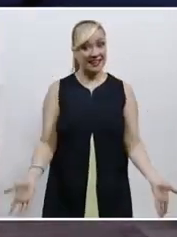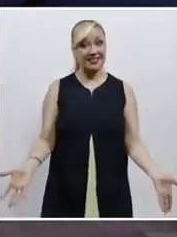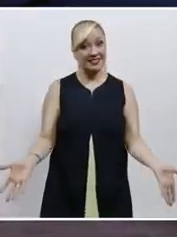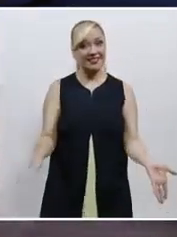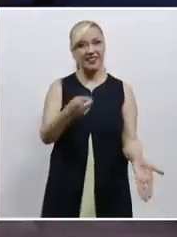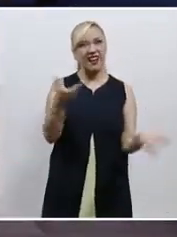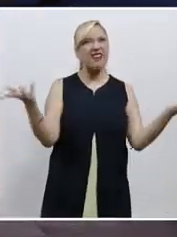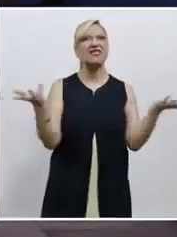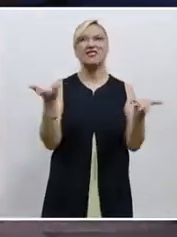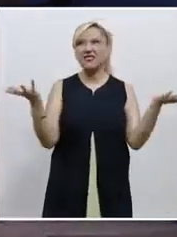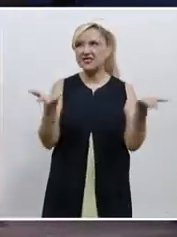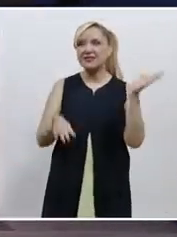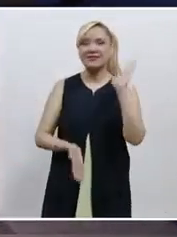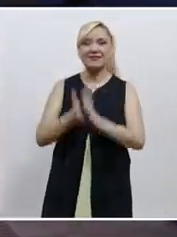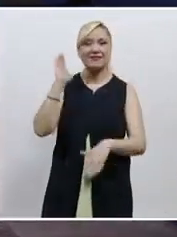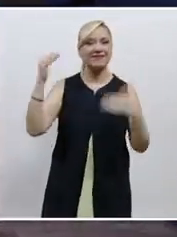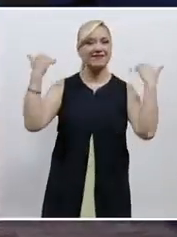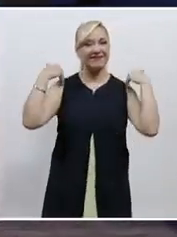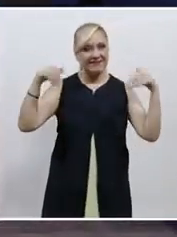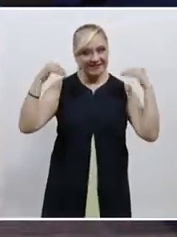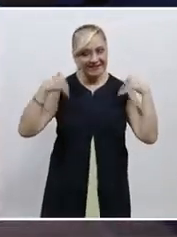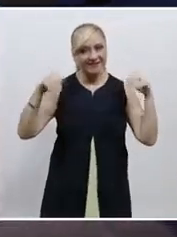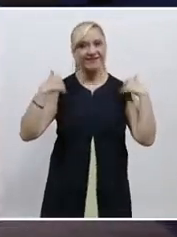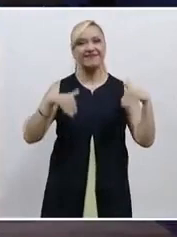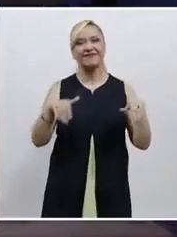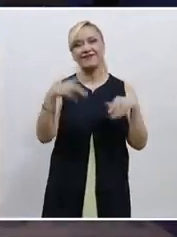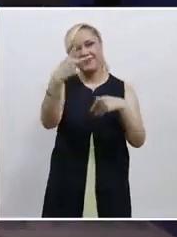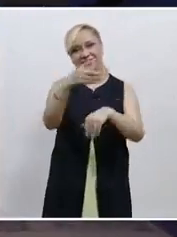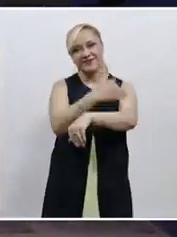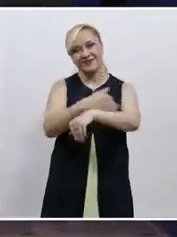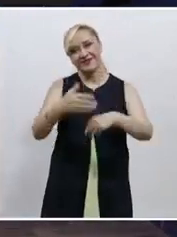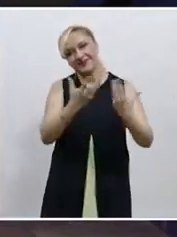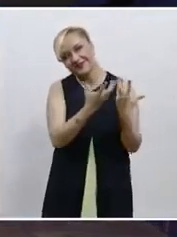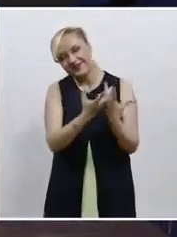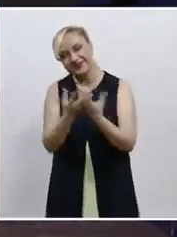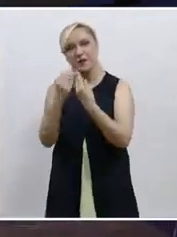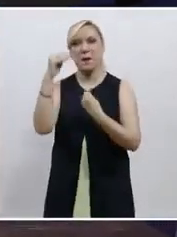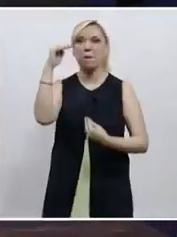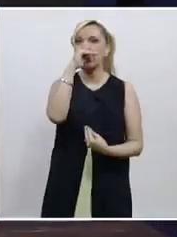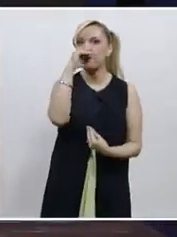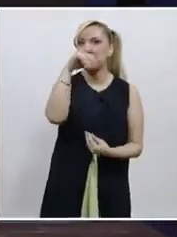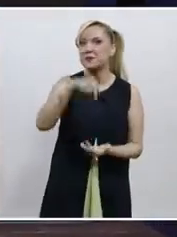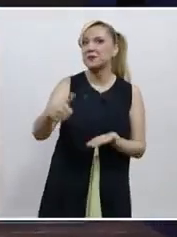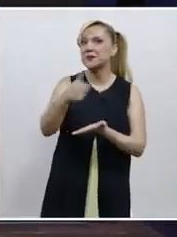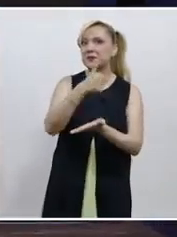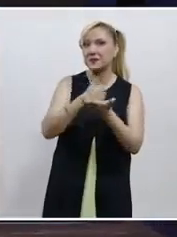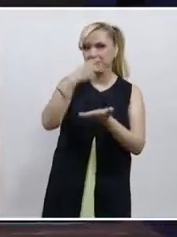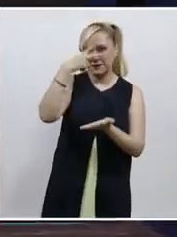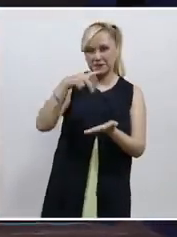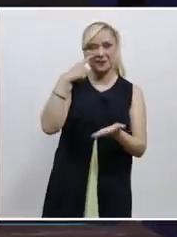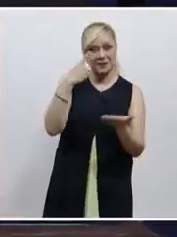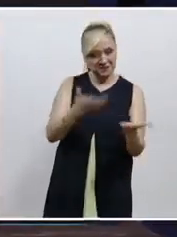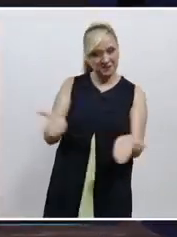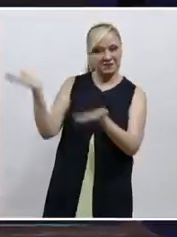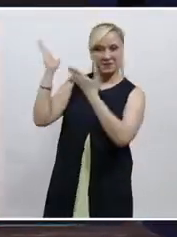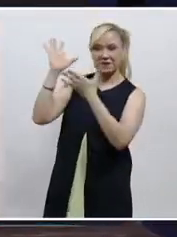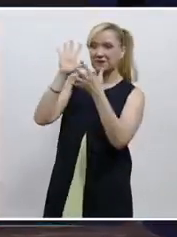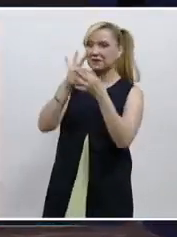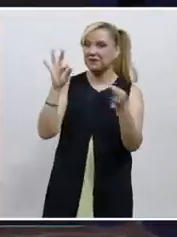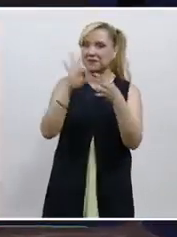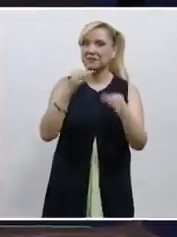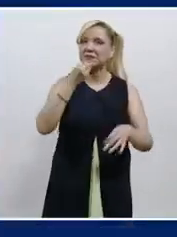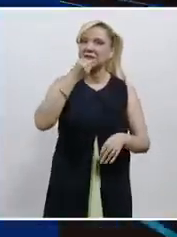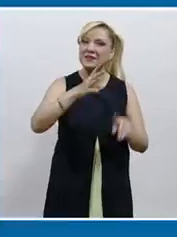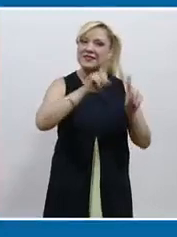interesantes opciones de cultura y entretenimiento que podrá disfrutar este fin de semana en la capital del país. Jesús Daza nos presenta la agenda cultural.